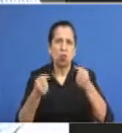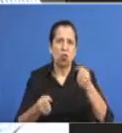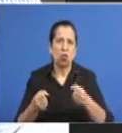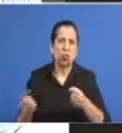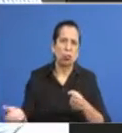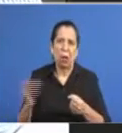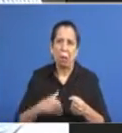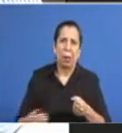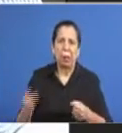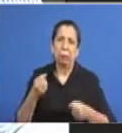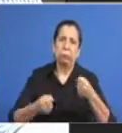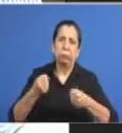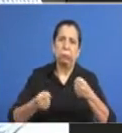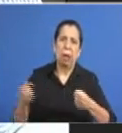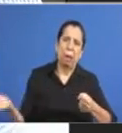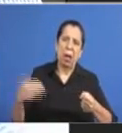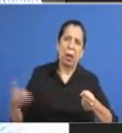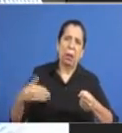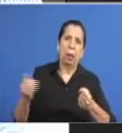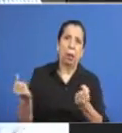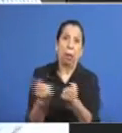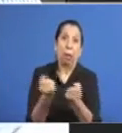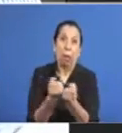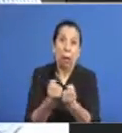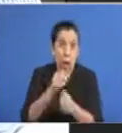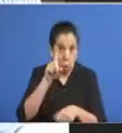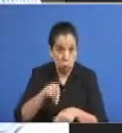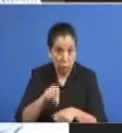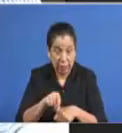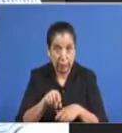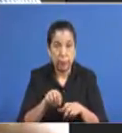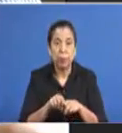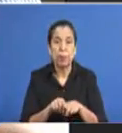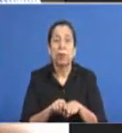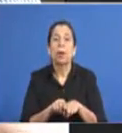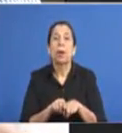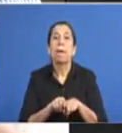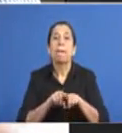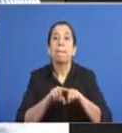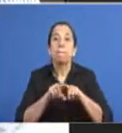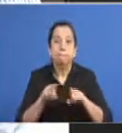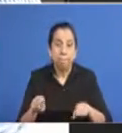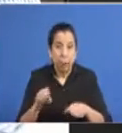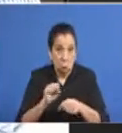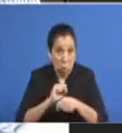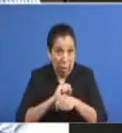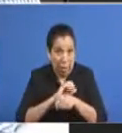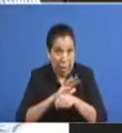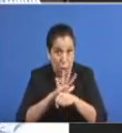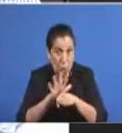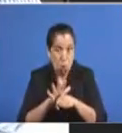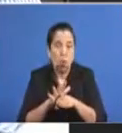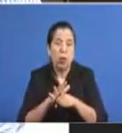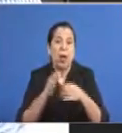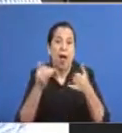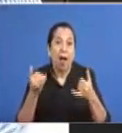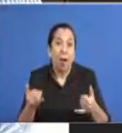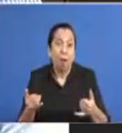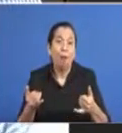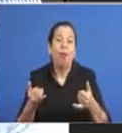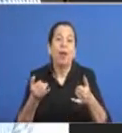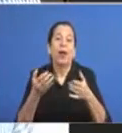operación. Eso se dio por costumbre. Que del COVID no está volviendo a normal, no, estamos